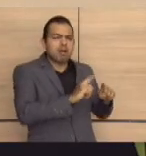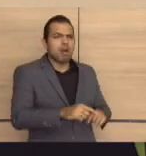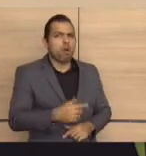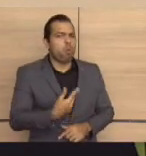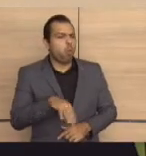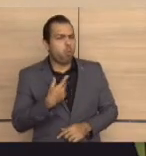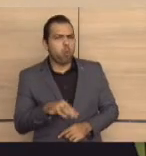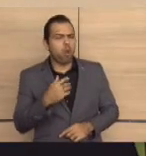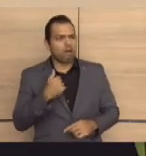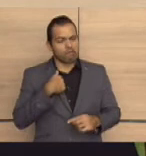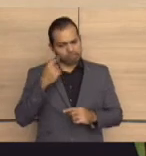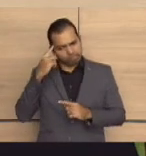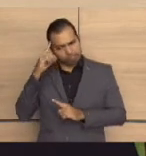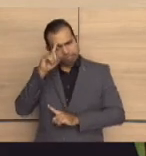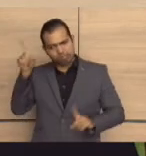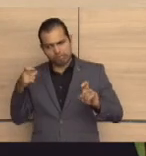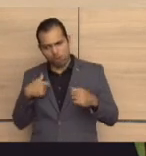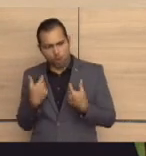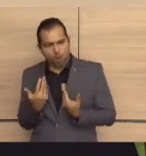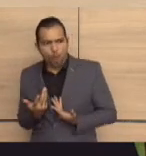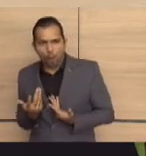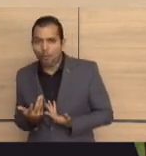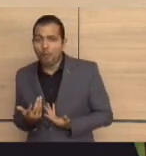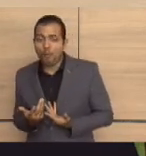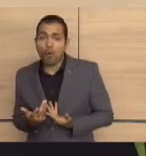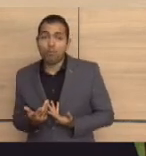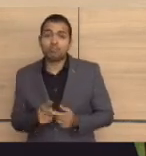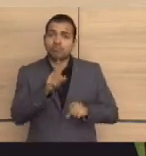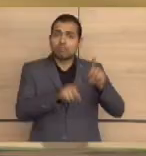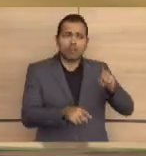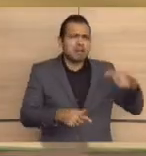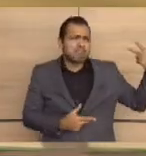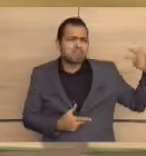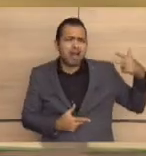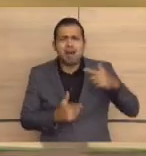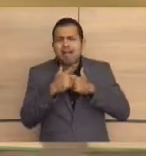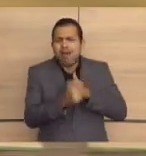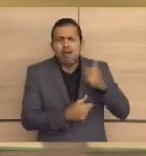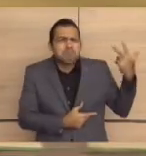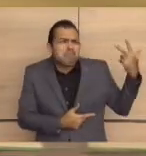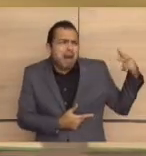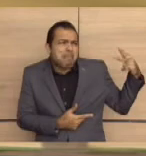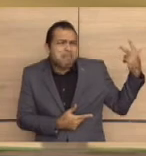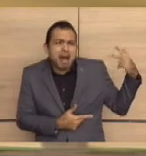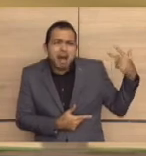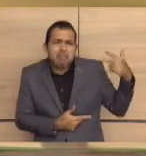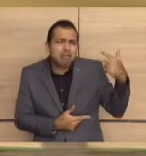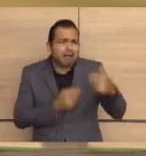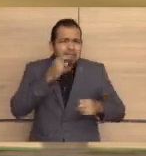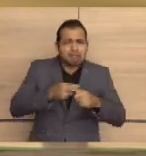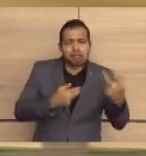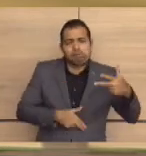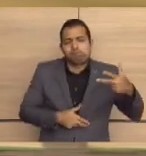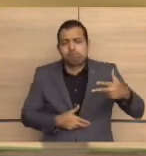todo están aquí presentes, están con su voz diciendo, mire, yo también estoy haciendo esto desde las secretarías de